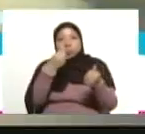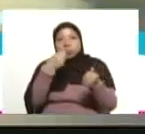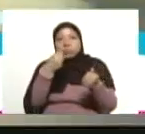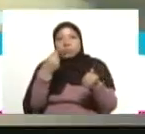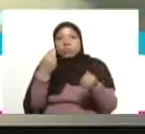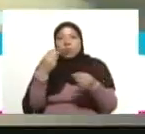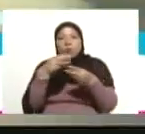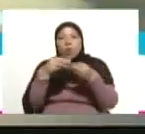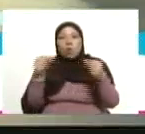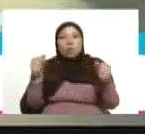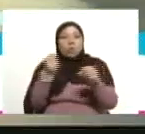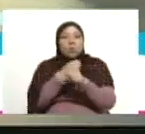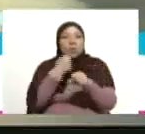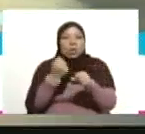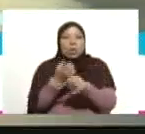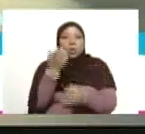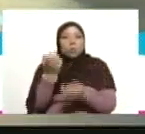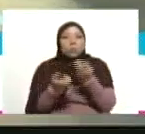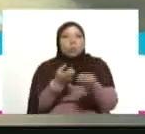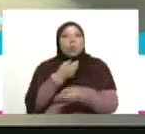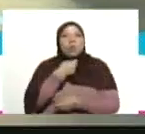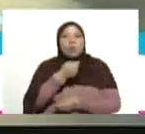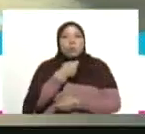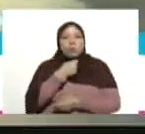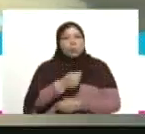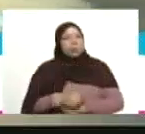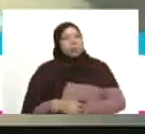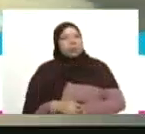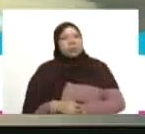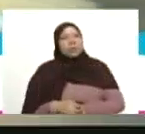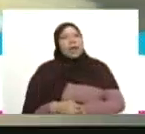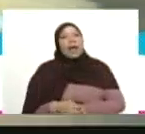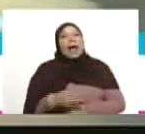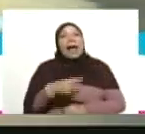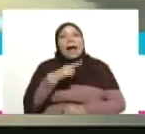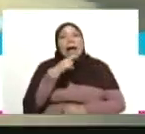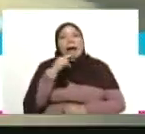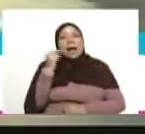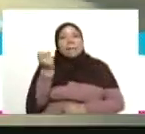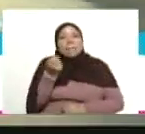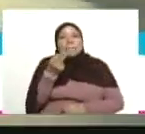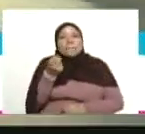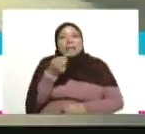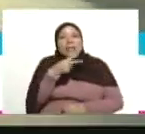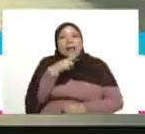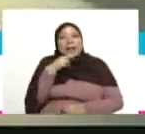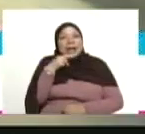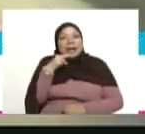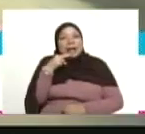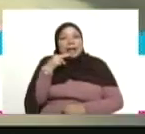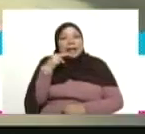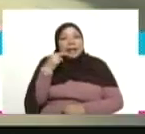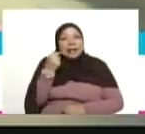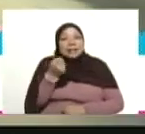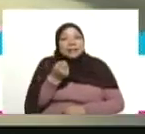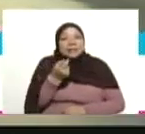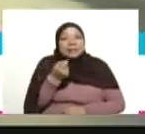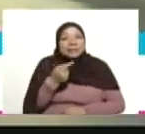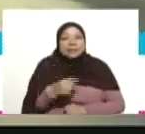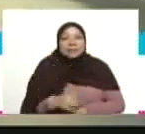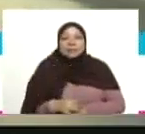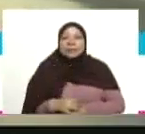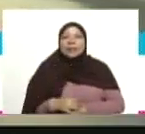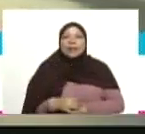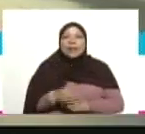los bollitos candela a los agricultores les gustan mucho porque llevan mucho picante. Mucho picante. Los bollitos candela, sí, ¿verdad?